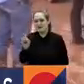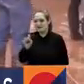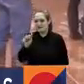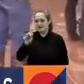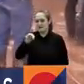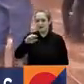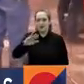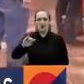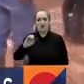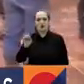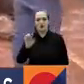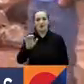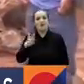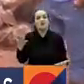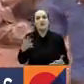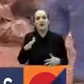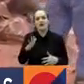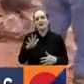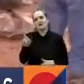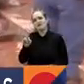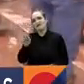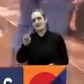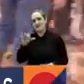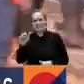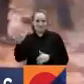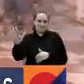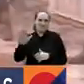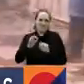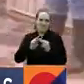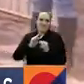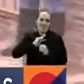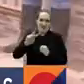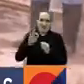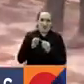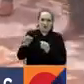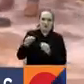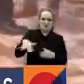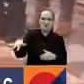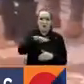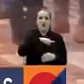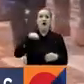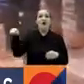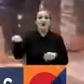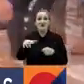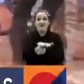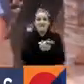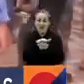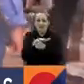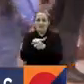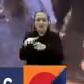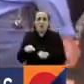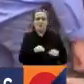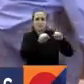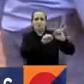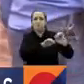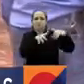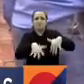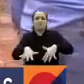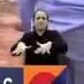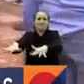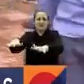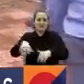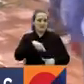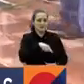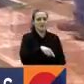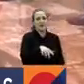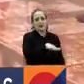de Sevilla, uno de los 5 afectados durante esta emergencia por la creciente súbita de una quebrada que lleva el mismo nombre. En